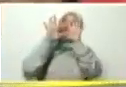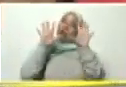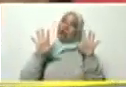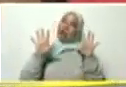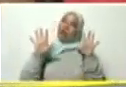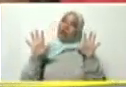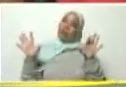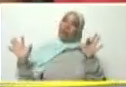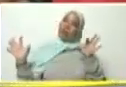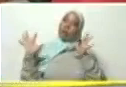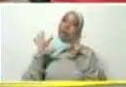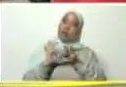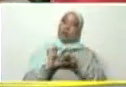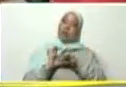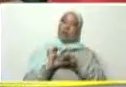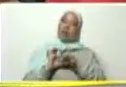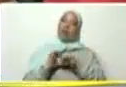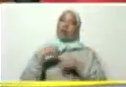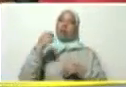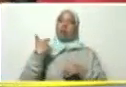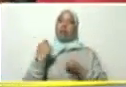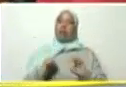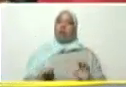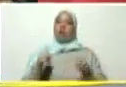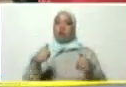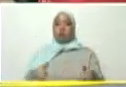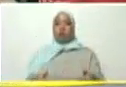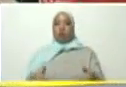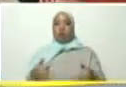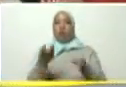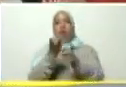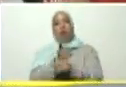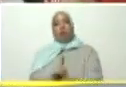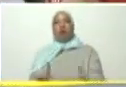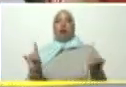unitario desde la base democrático